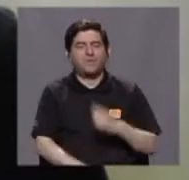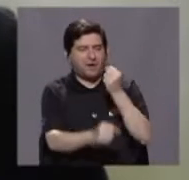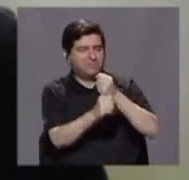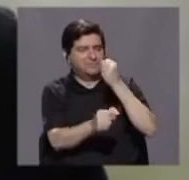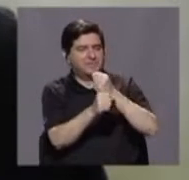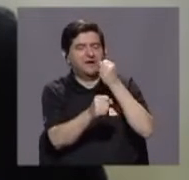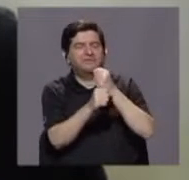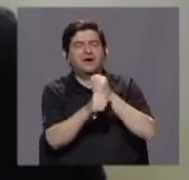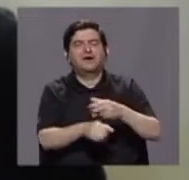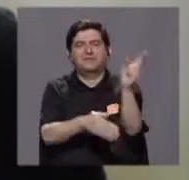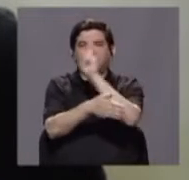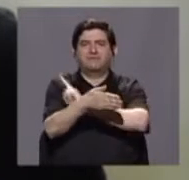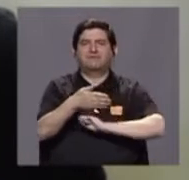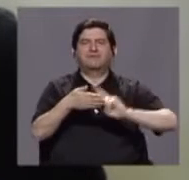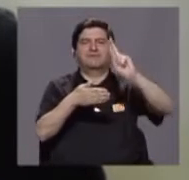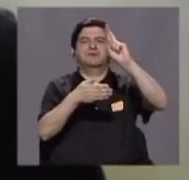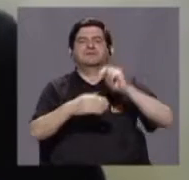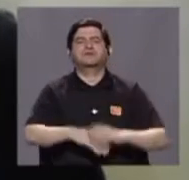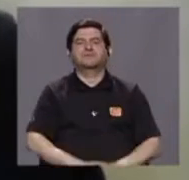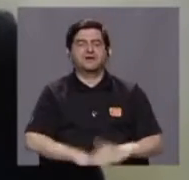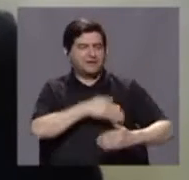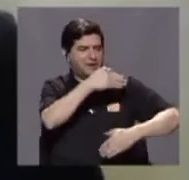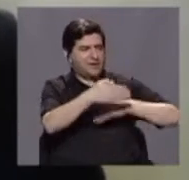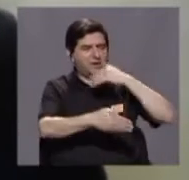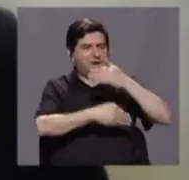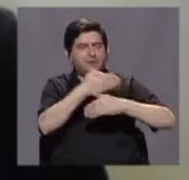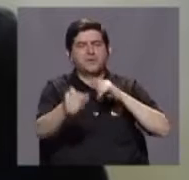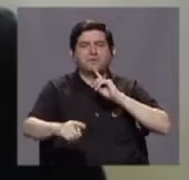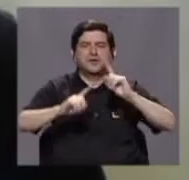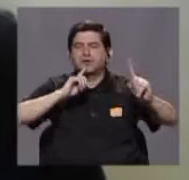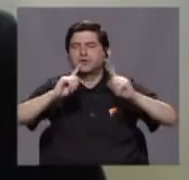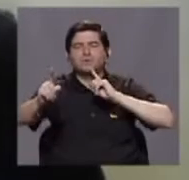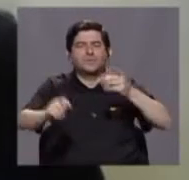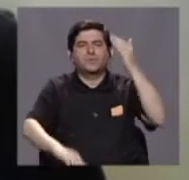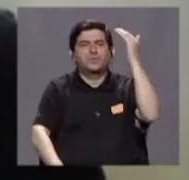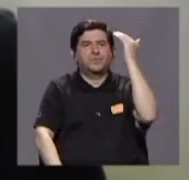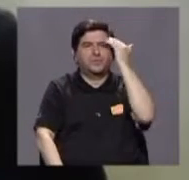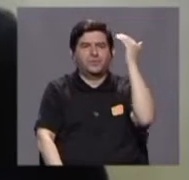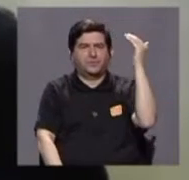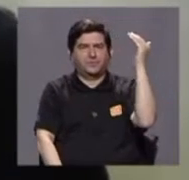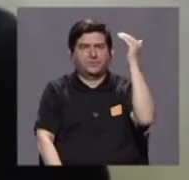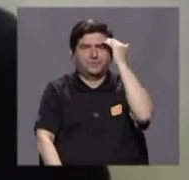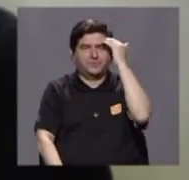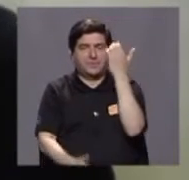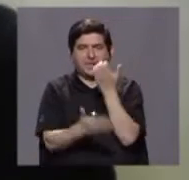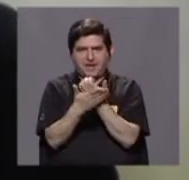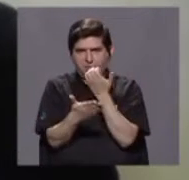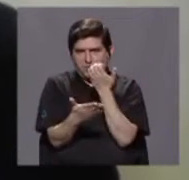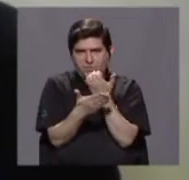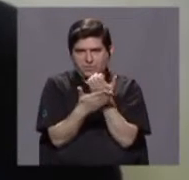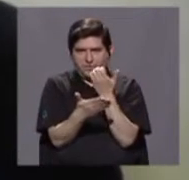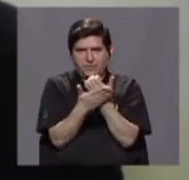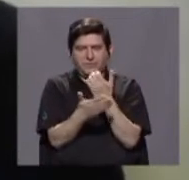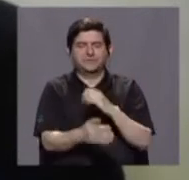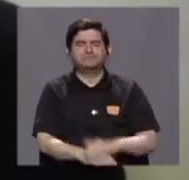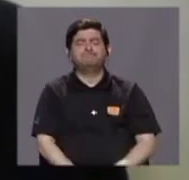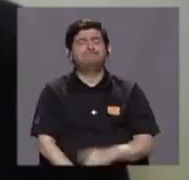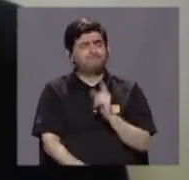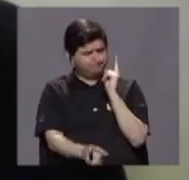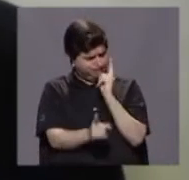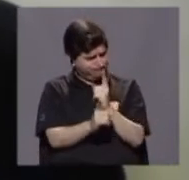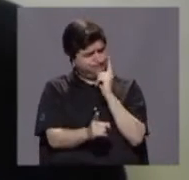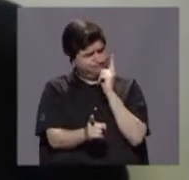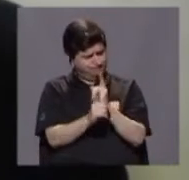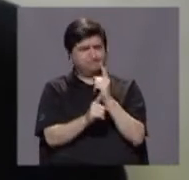trabajo académico y tu proceso de divulgación de conocimiento económico.